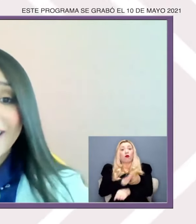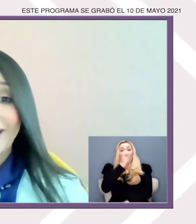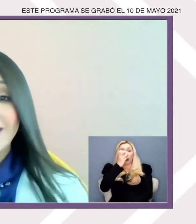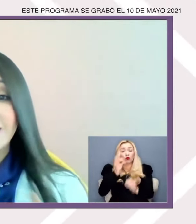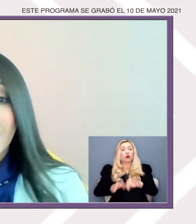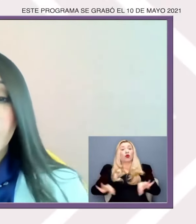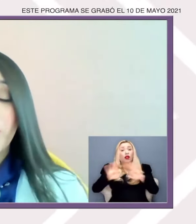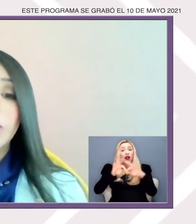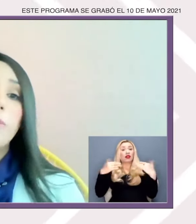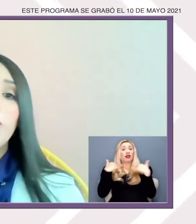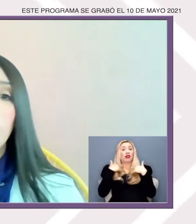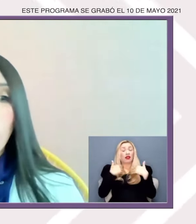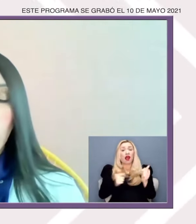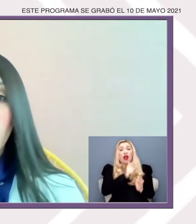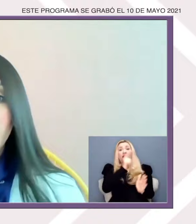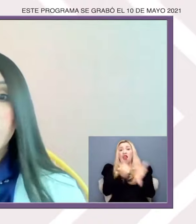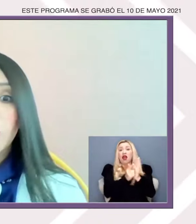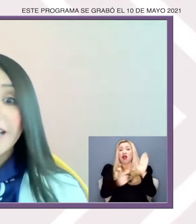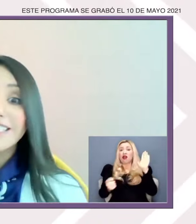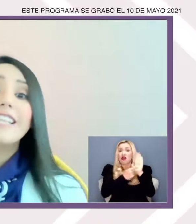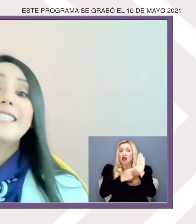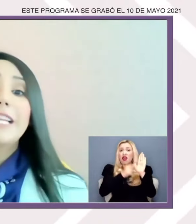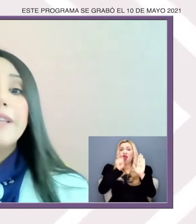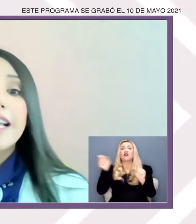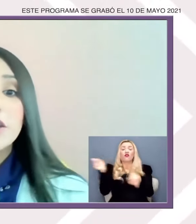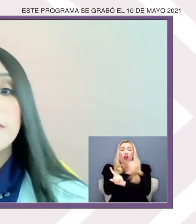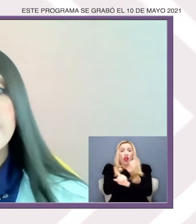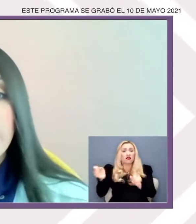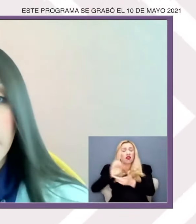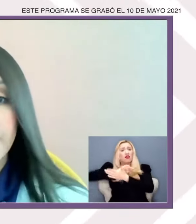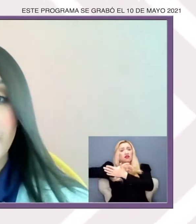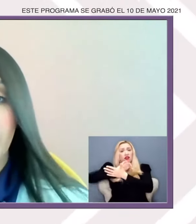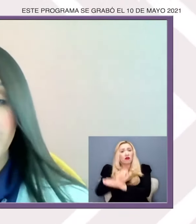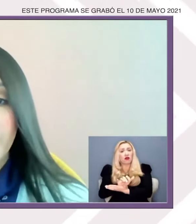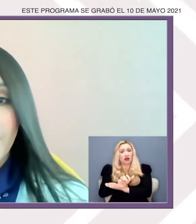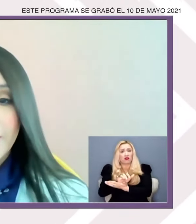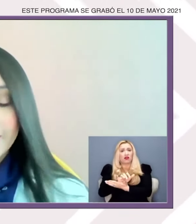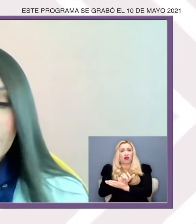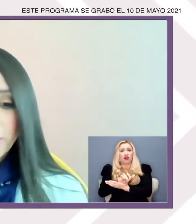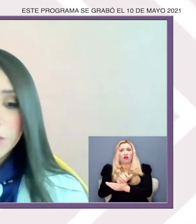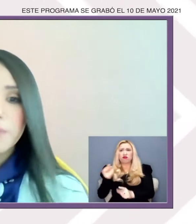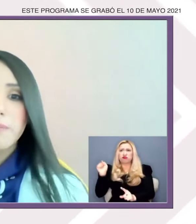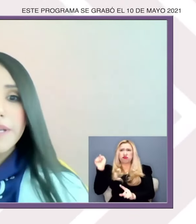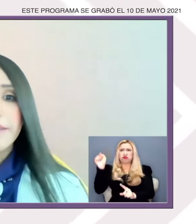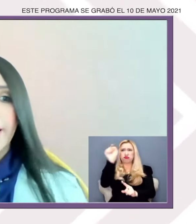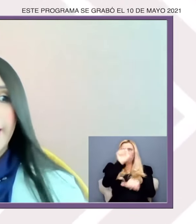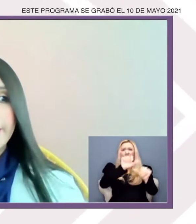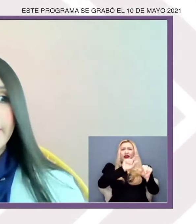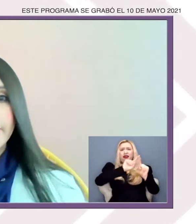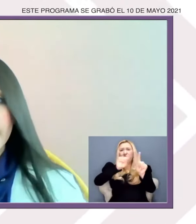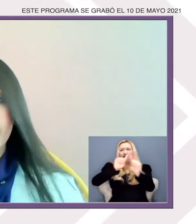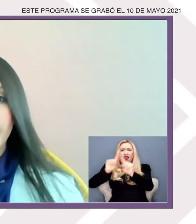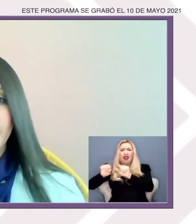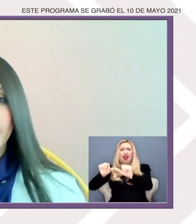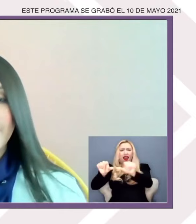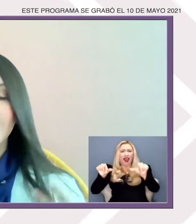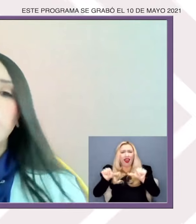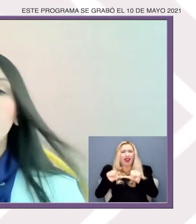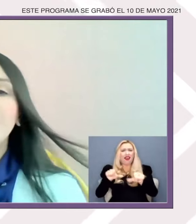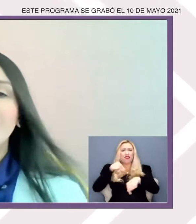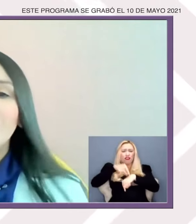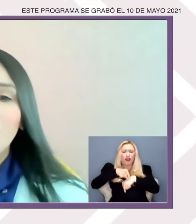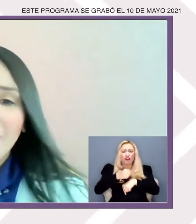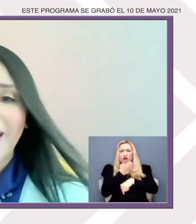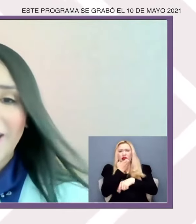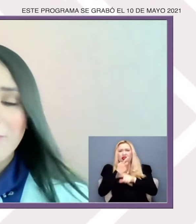necesidad de legislar un fenómeno como la violencia y discriminación sistemática. Y también nos permite entender la